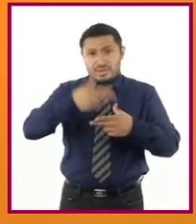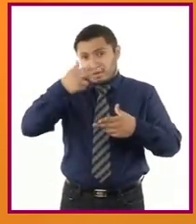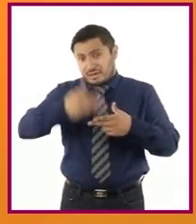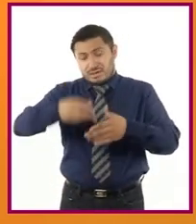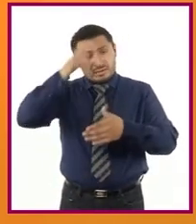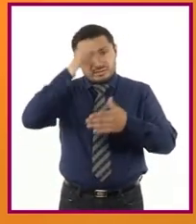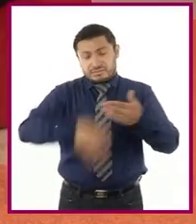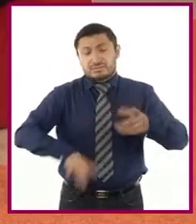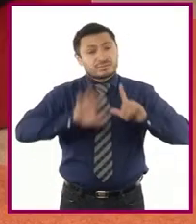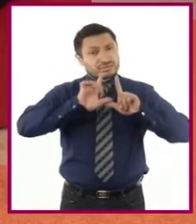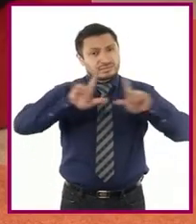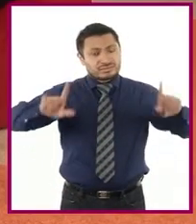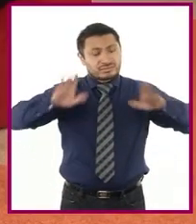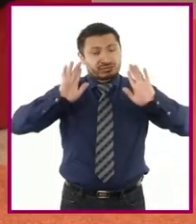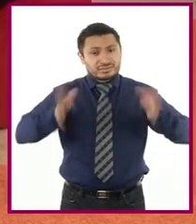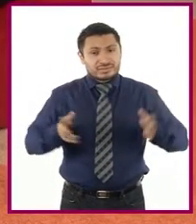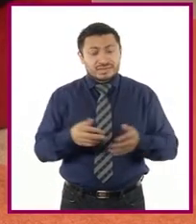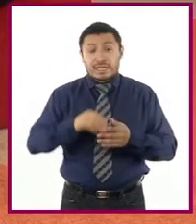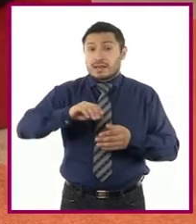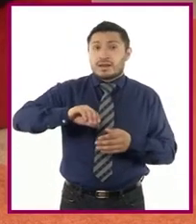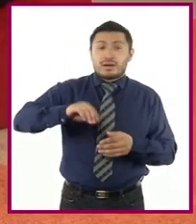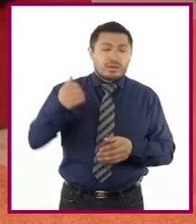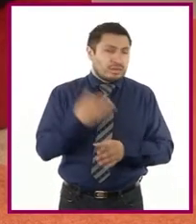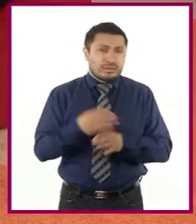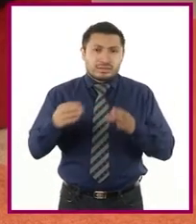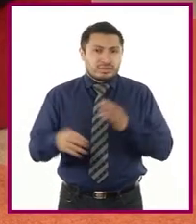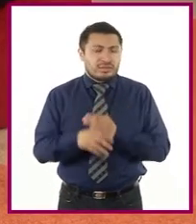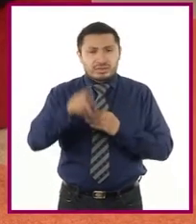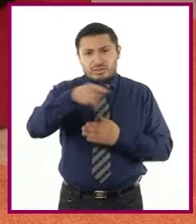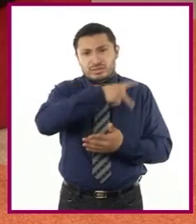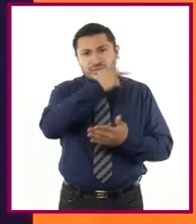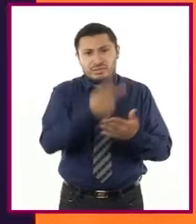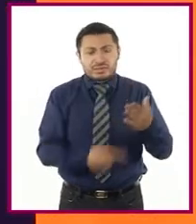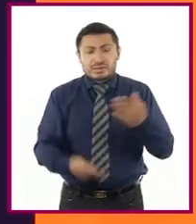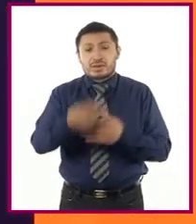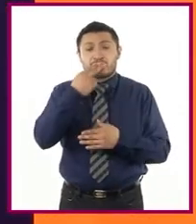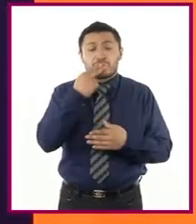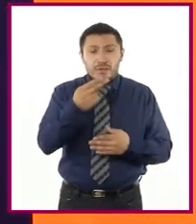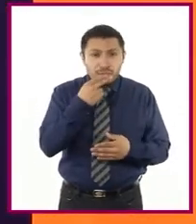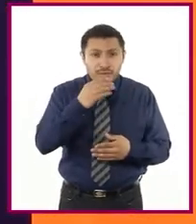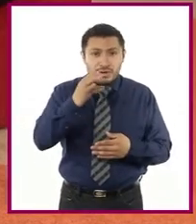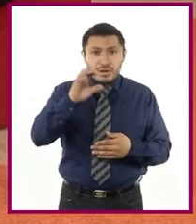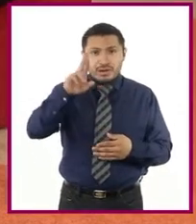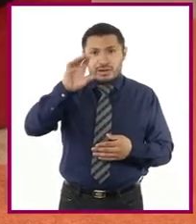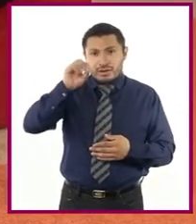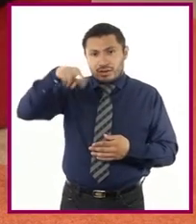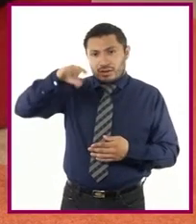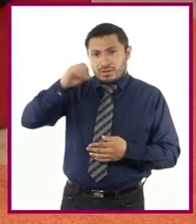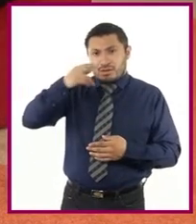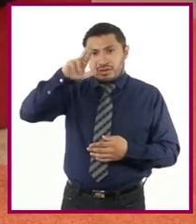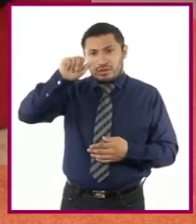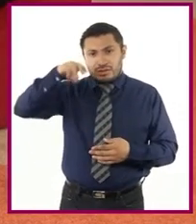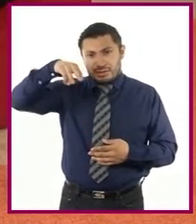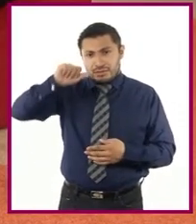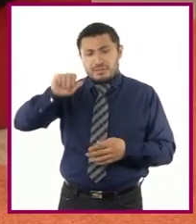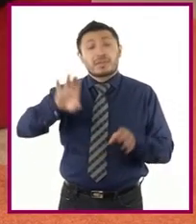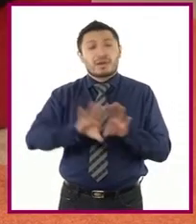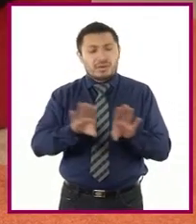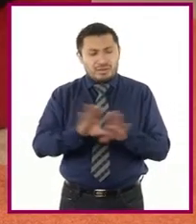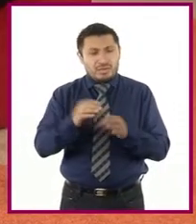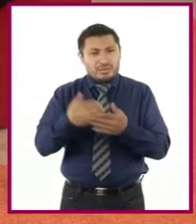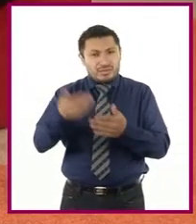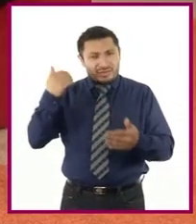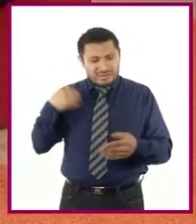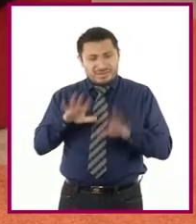queden listas. Lo demás podrás planearlo usando un cronograma, como lo hemos visto